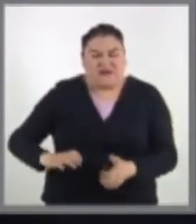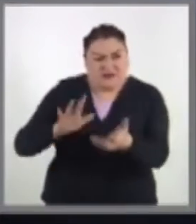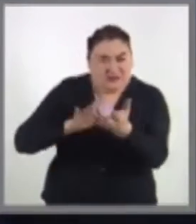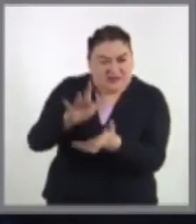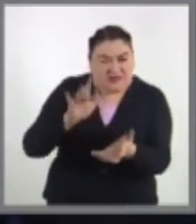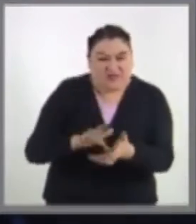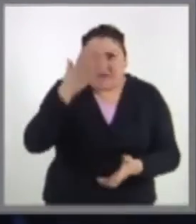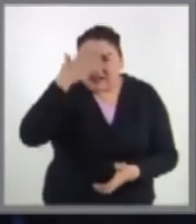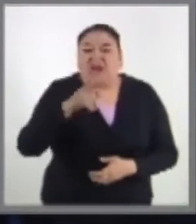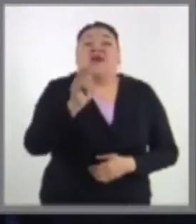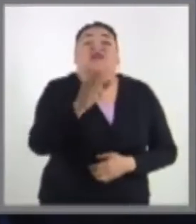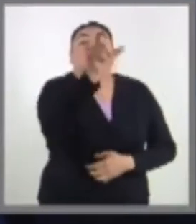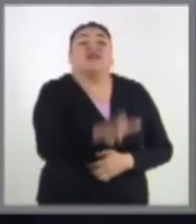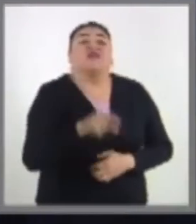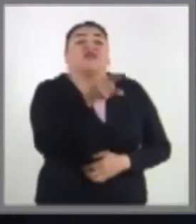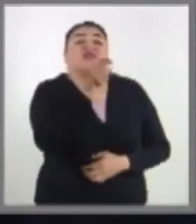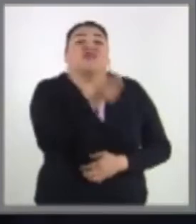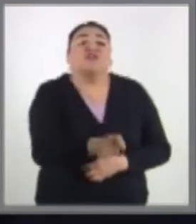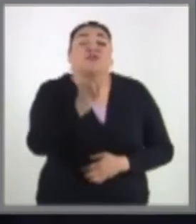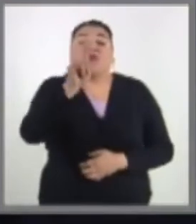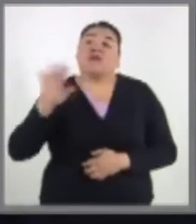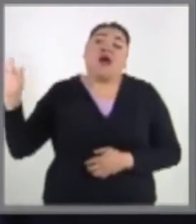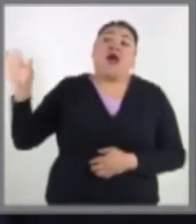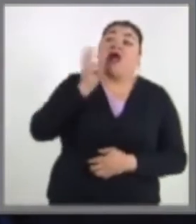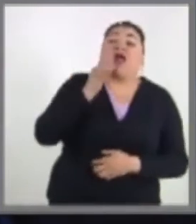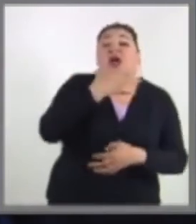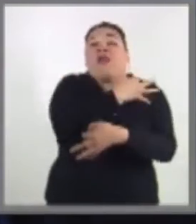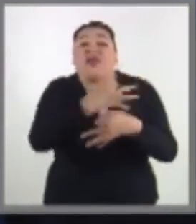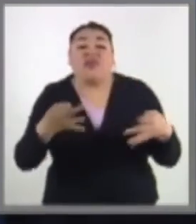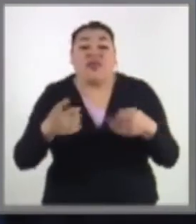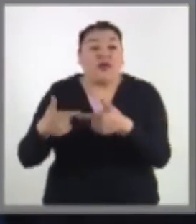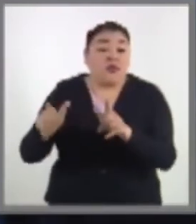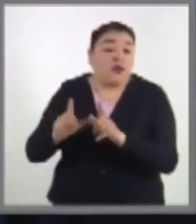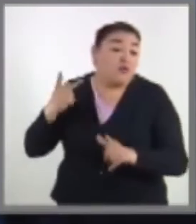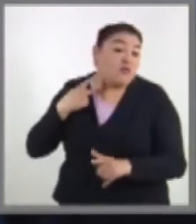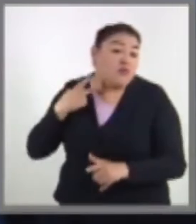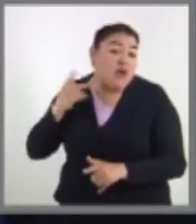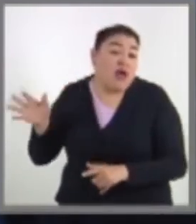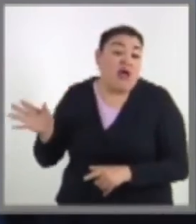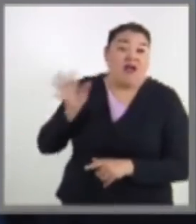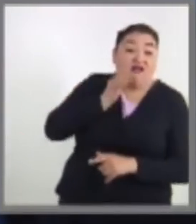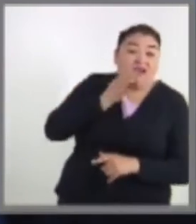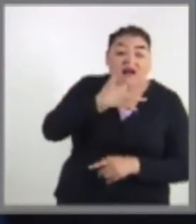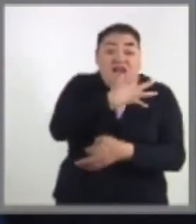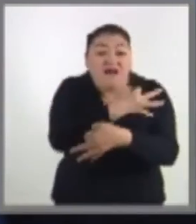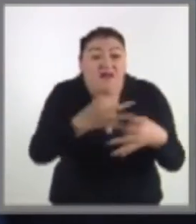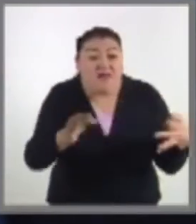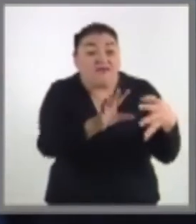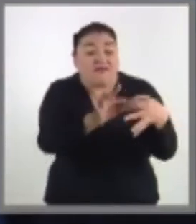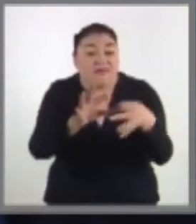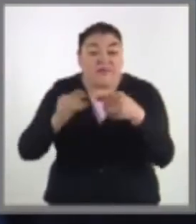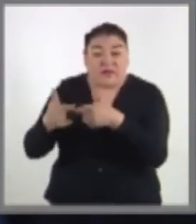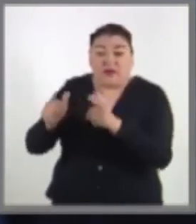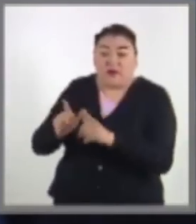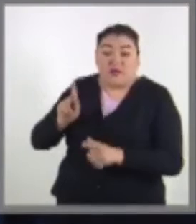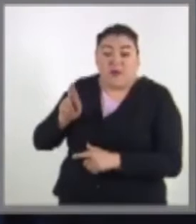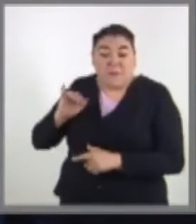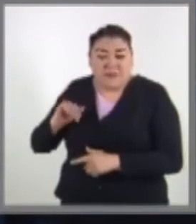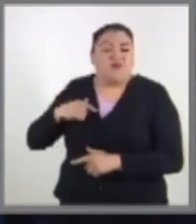¿Saben qué lo convierte? Lo convierte en un vocero de un partido que no tiene la calidad moral para ir a luchar. Porque